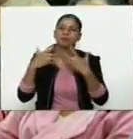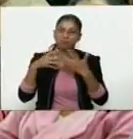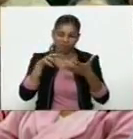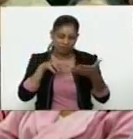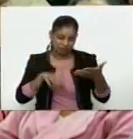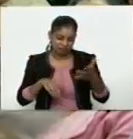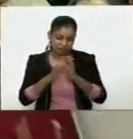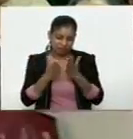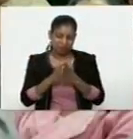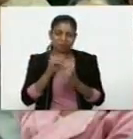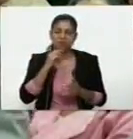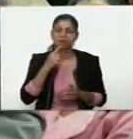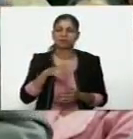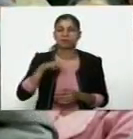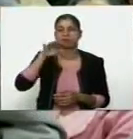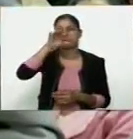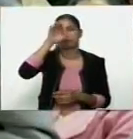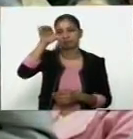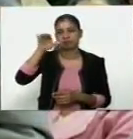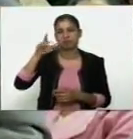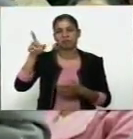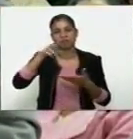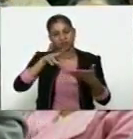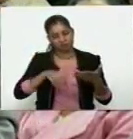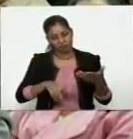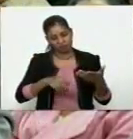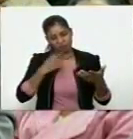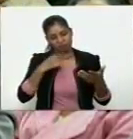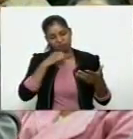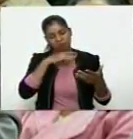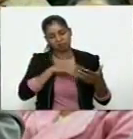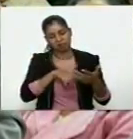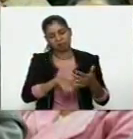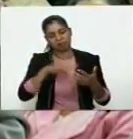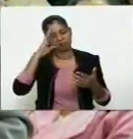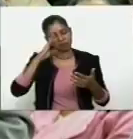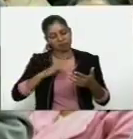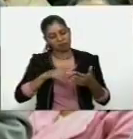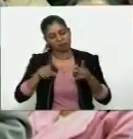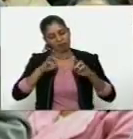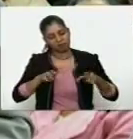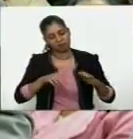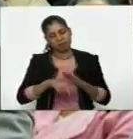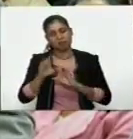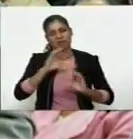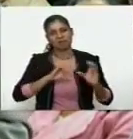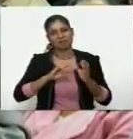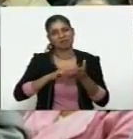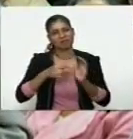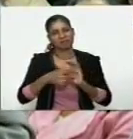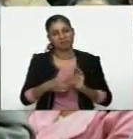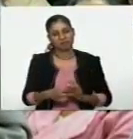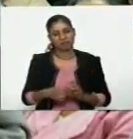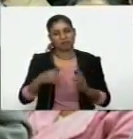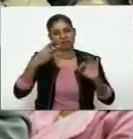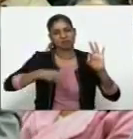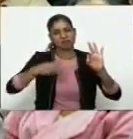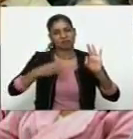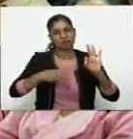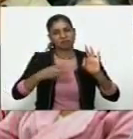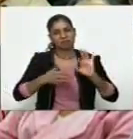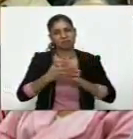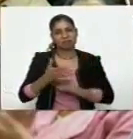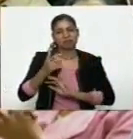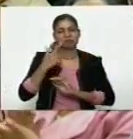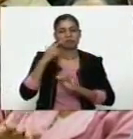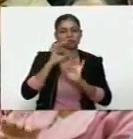la menor duda de que en el futuro, cuando se estudie la ciencia y el arte militar, estudiarán lo que significó el Petro como instrumento de